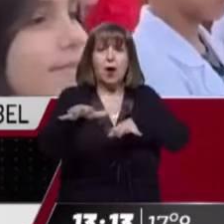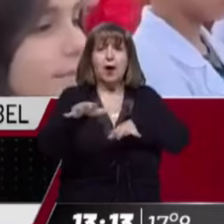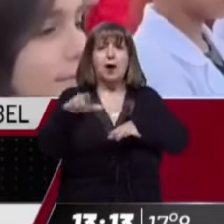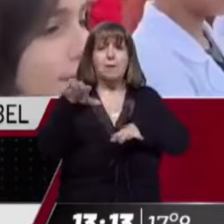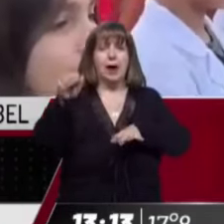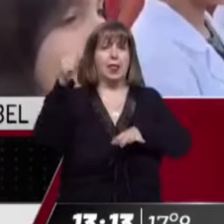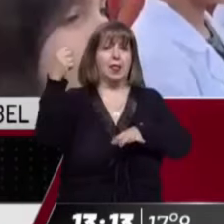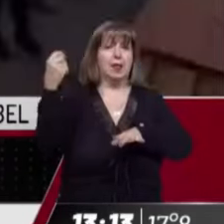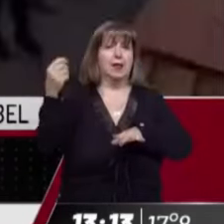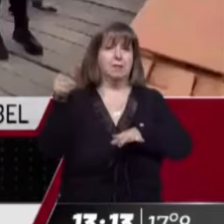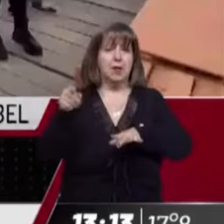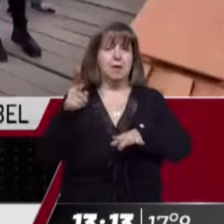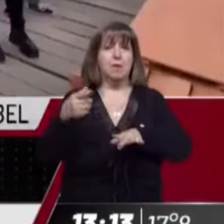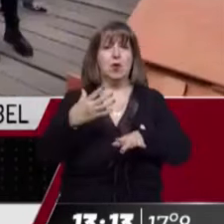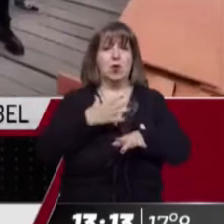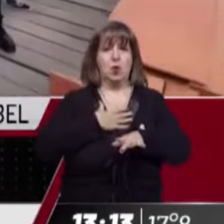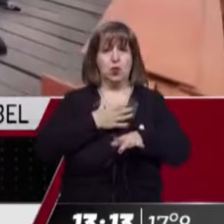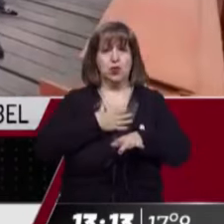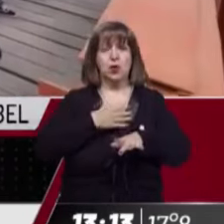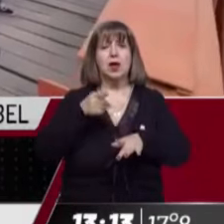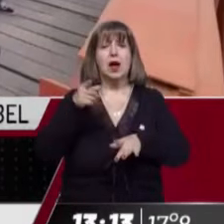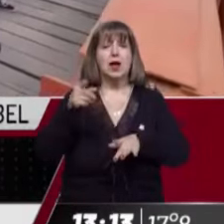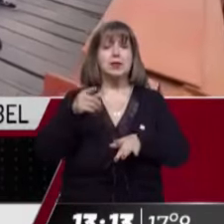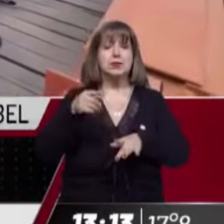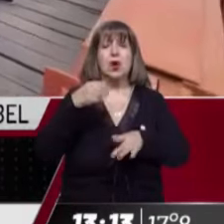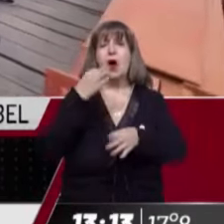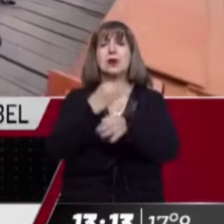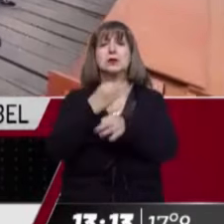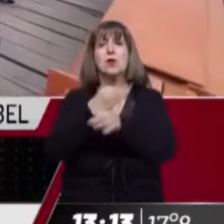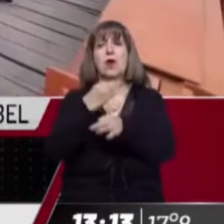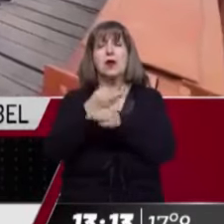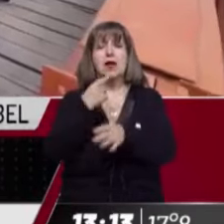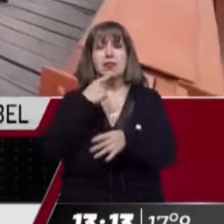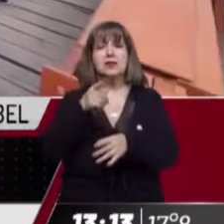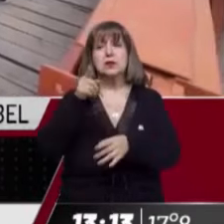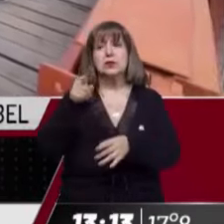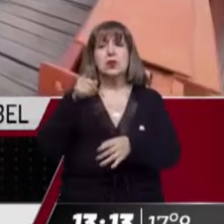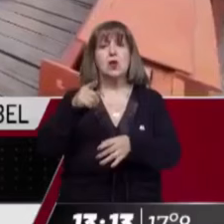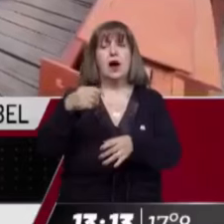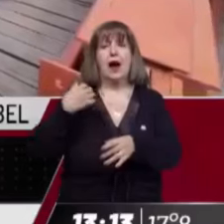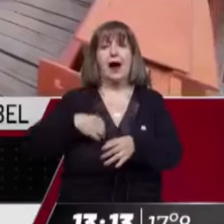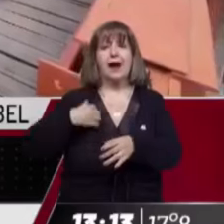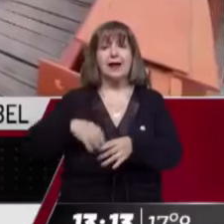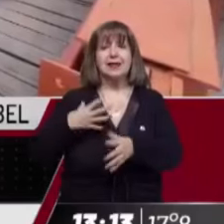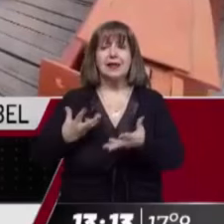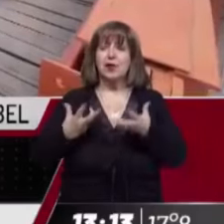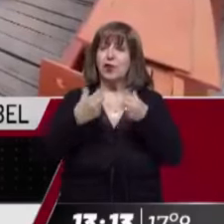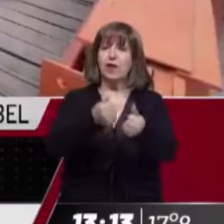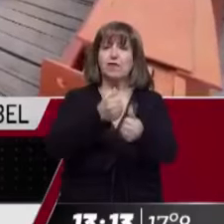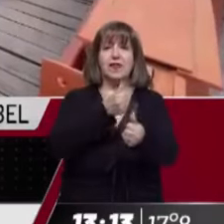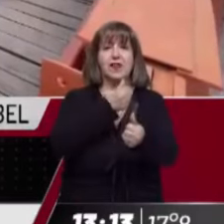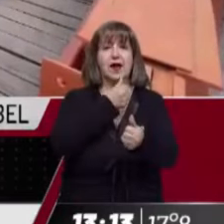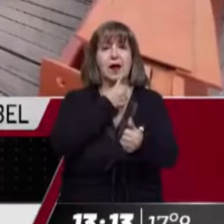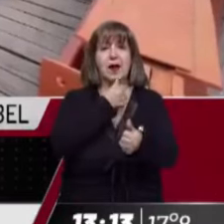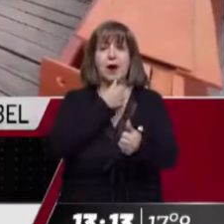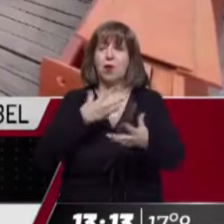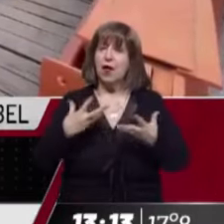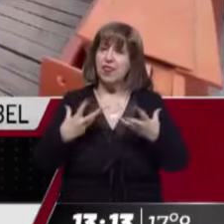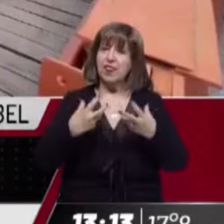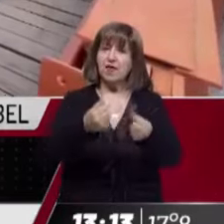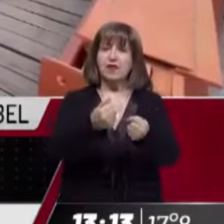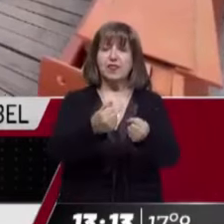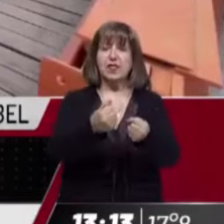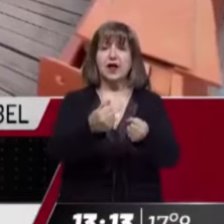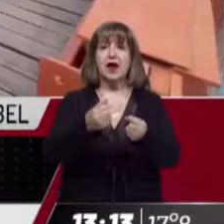decía la maestra es que, bueno, que sigan luchando por este derecho que les pertenece como argentino, la defensa del agua y la defensa de que el agua